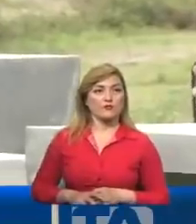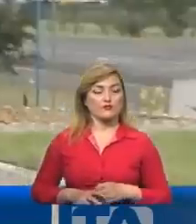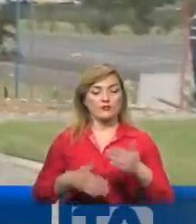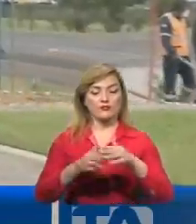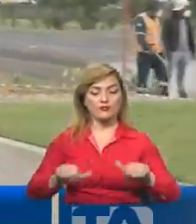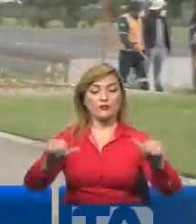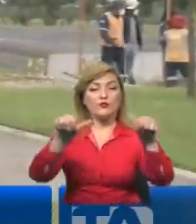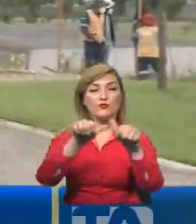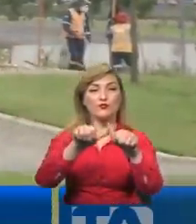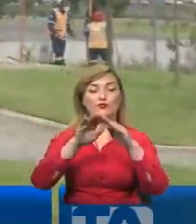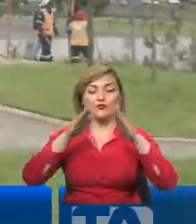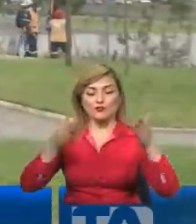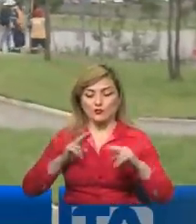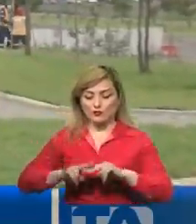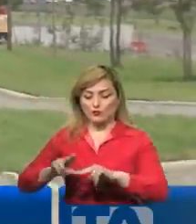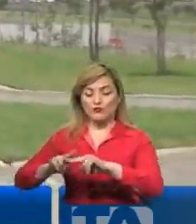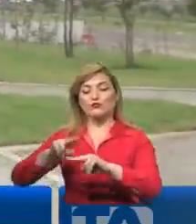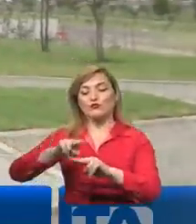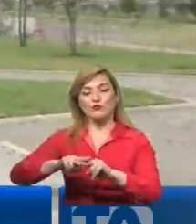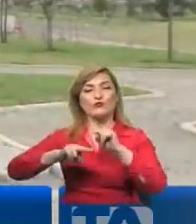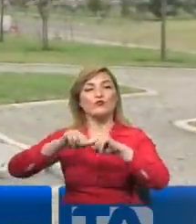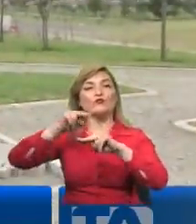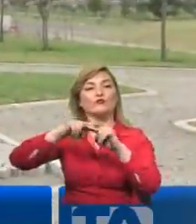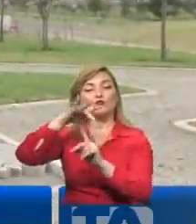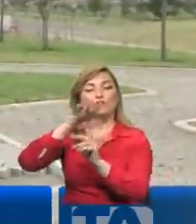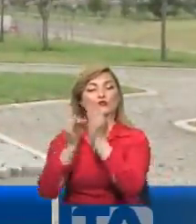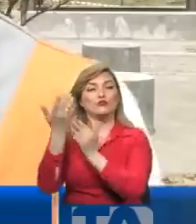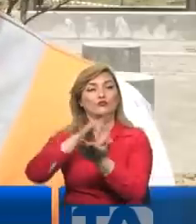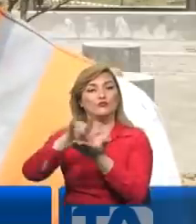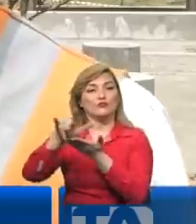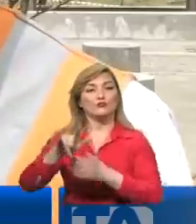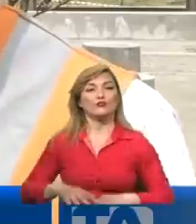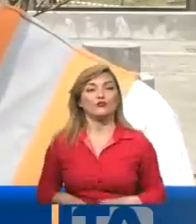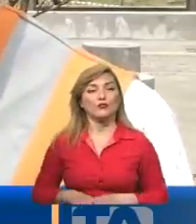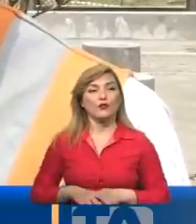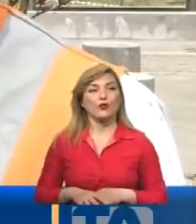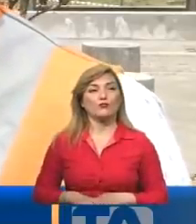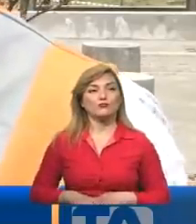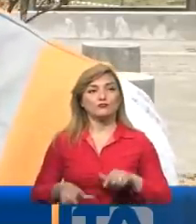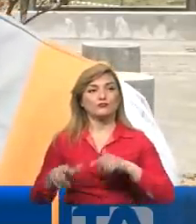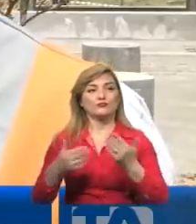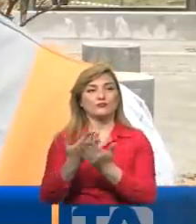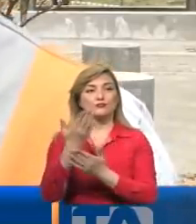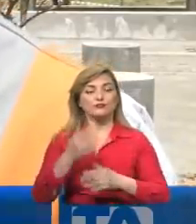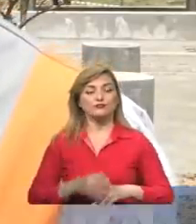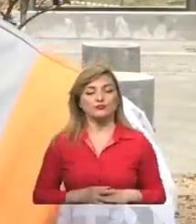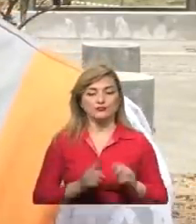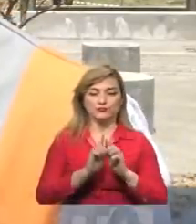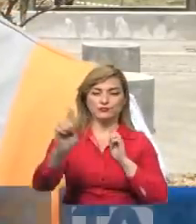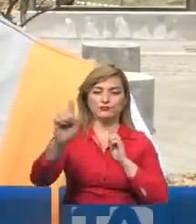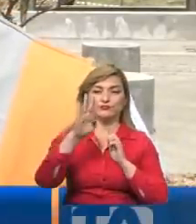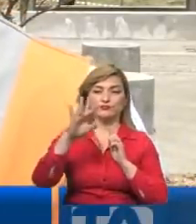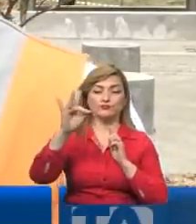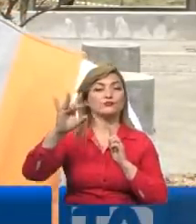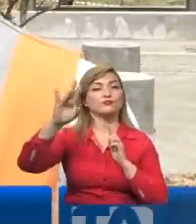Nueva área de picnic es la que se está construyendo en el Parque Bicentenario. Pues este es un espacio nuevo de 478